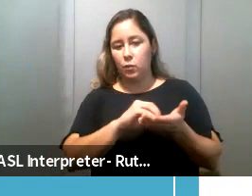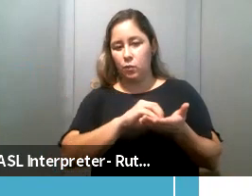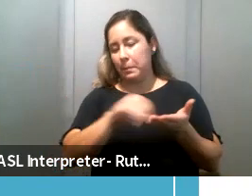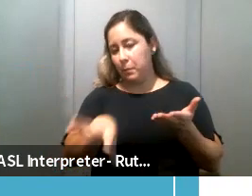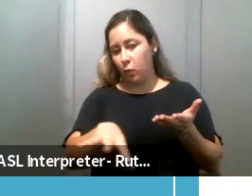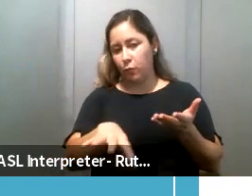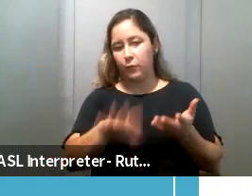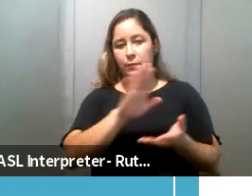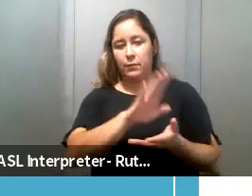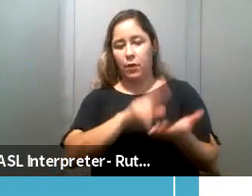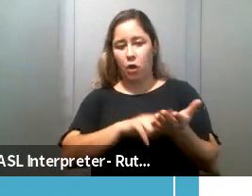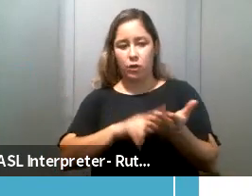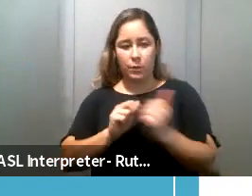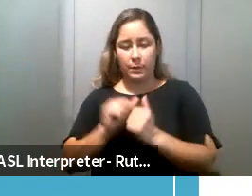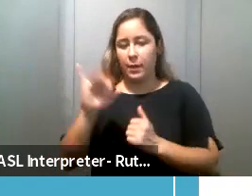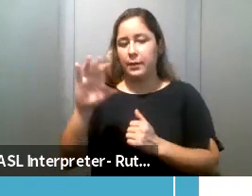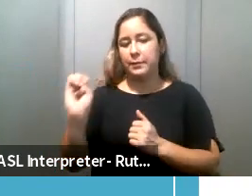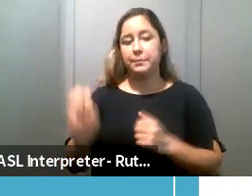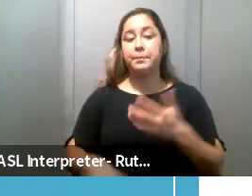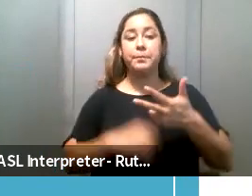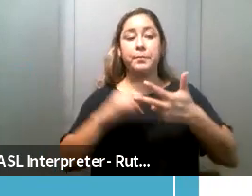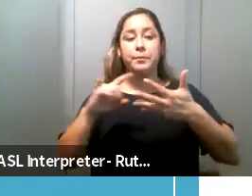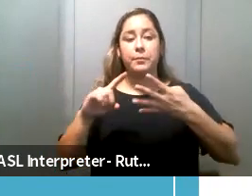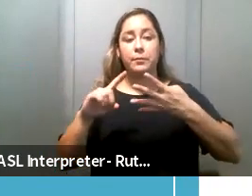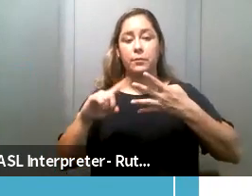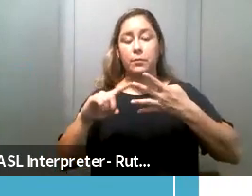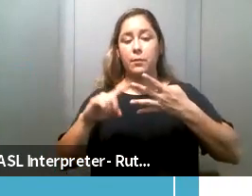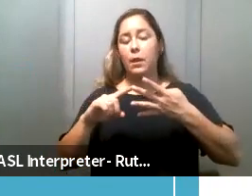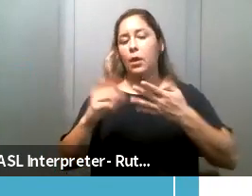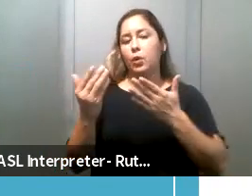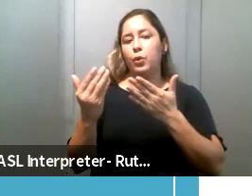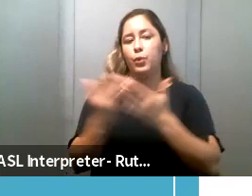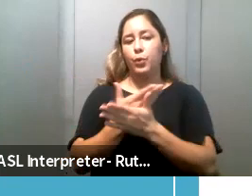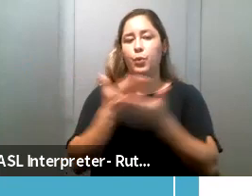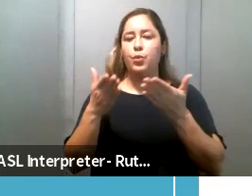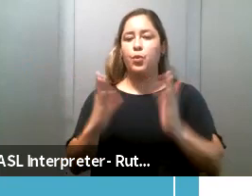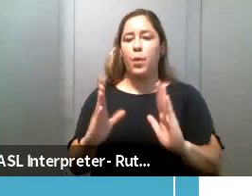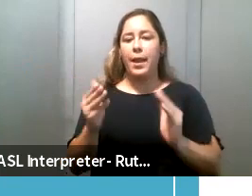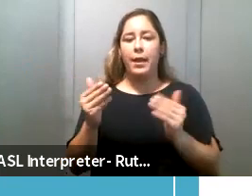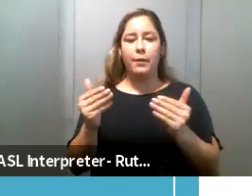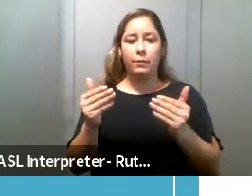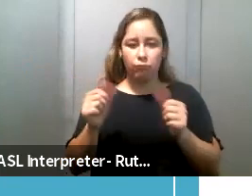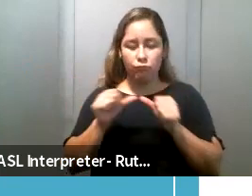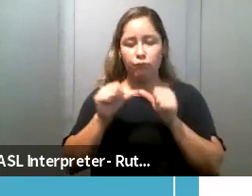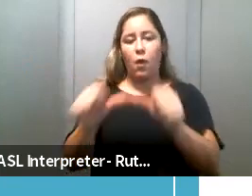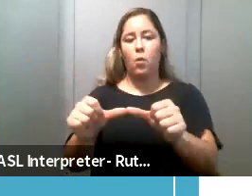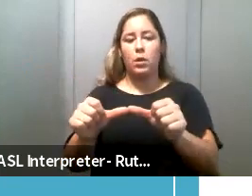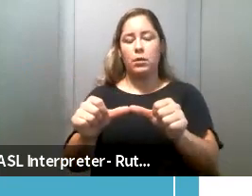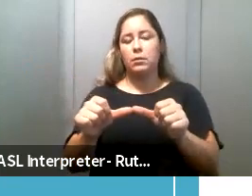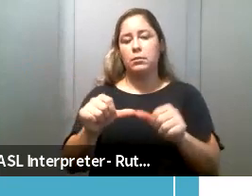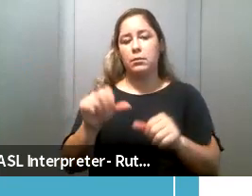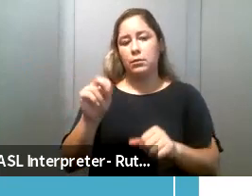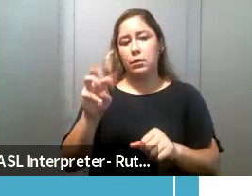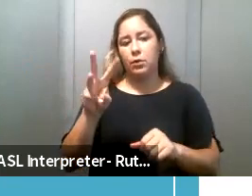una propuesta legislativa que habla de detención, pero también de las maneras que la gente y